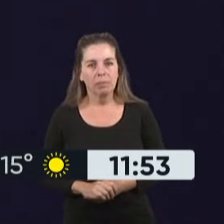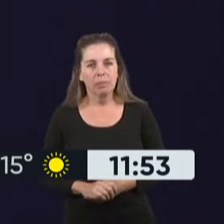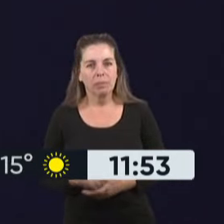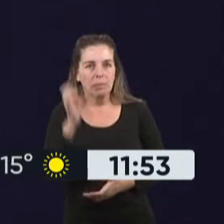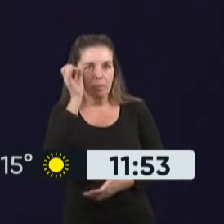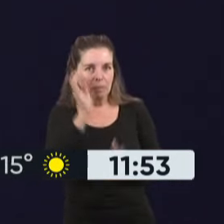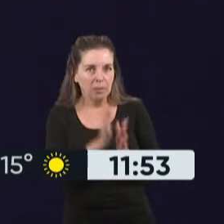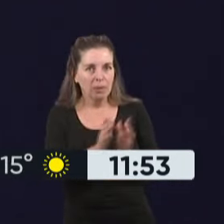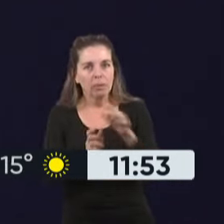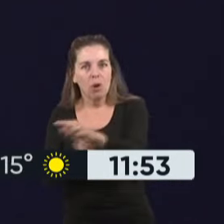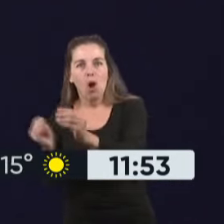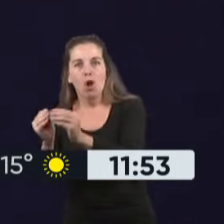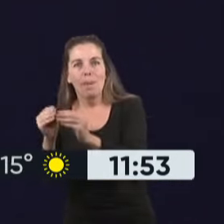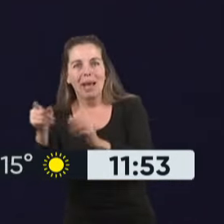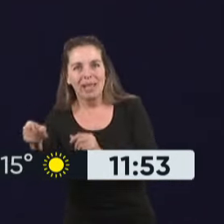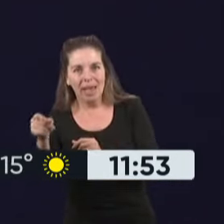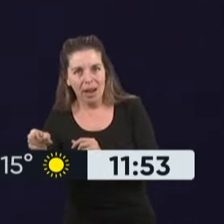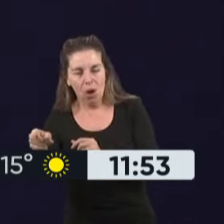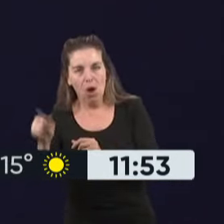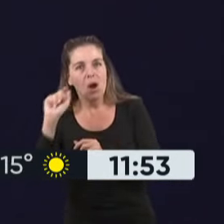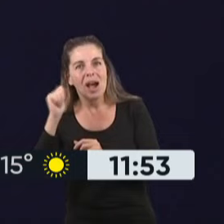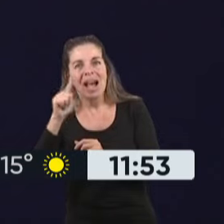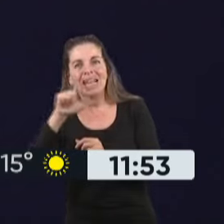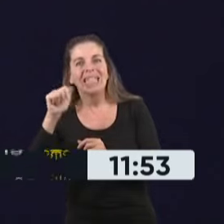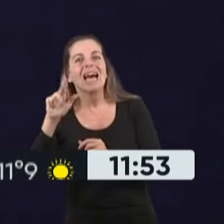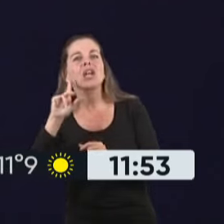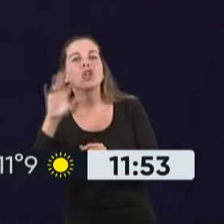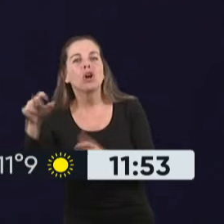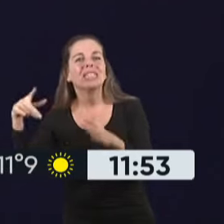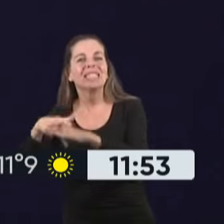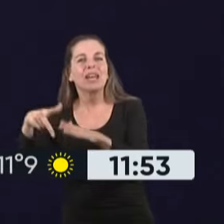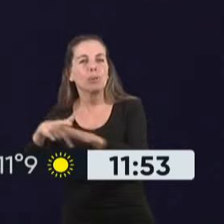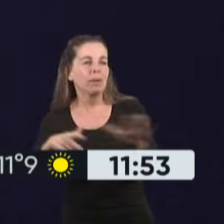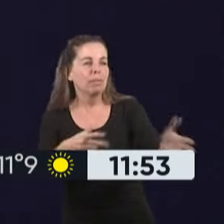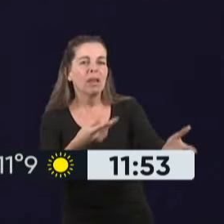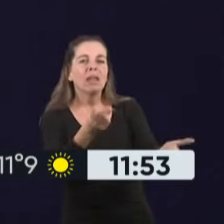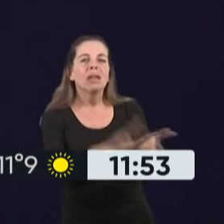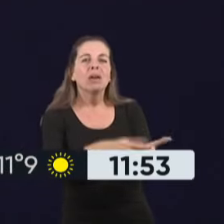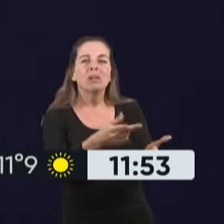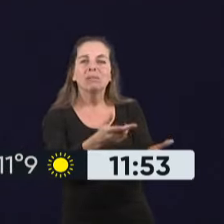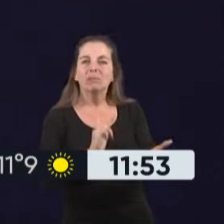Perdón que tengo un colega tuyo argentino llamado Nicolás Gallardo que te está interrumpiendo. Repetime, por favor.